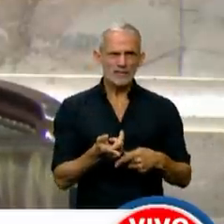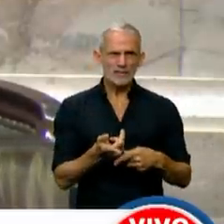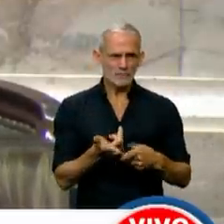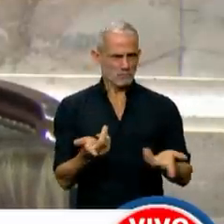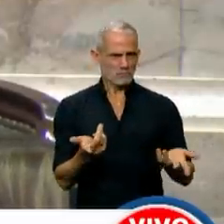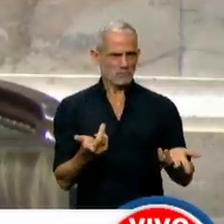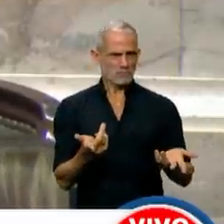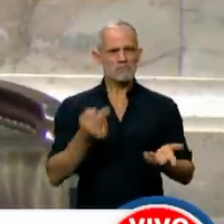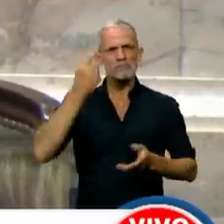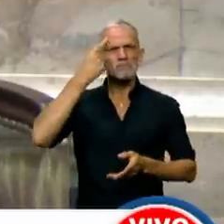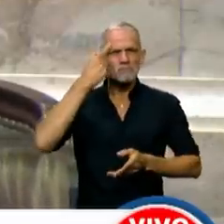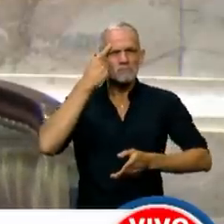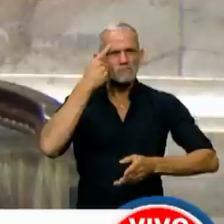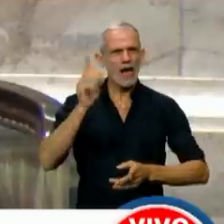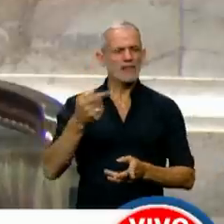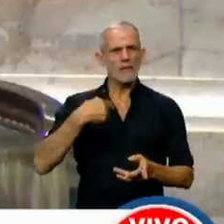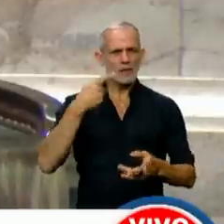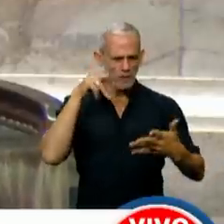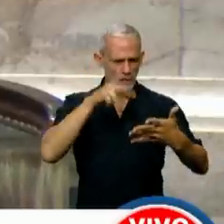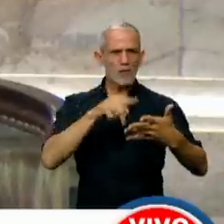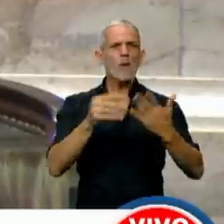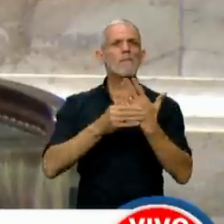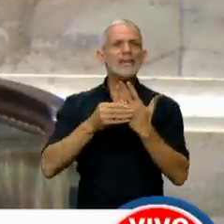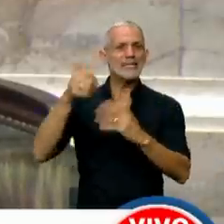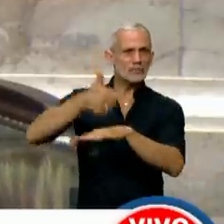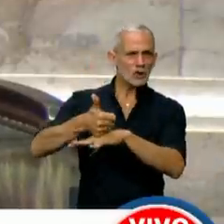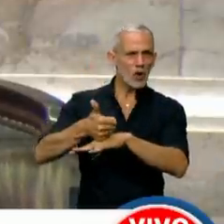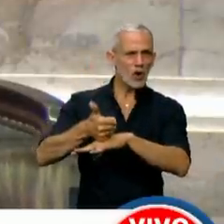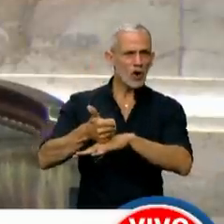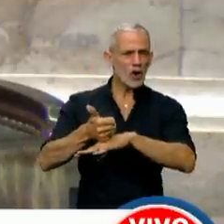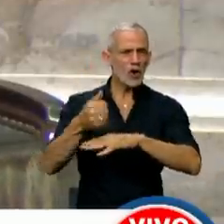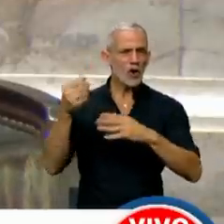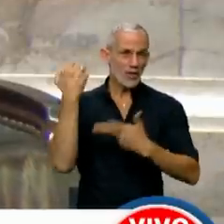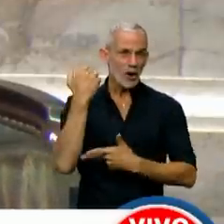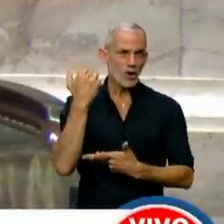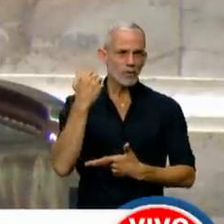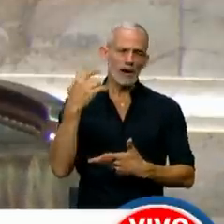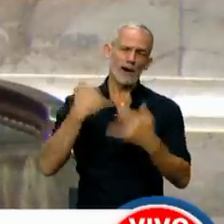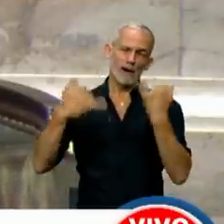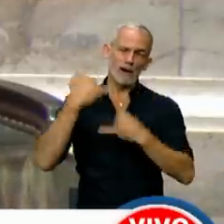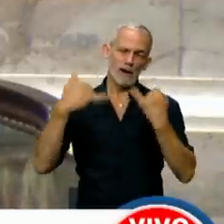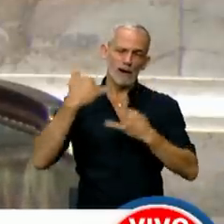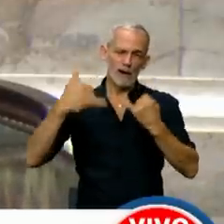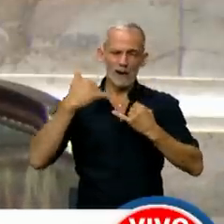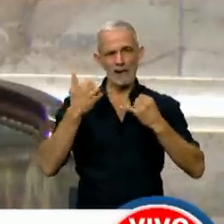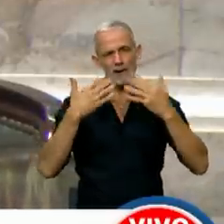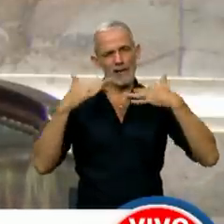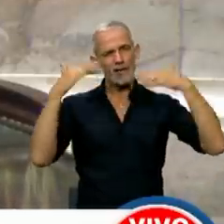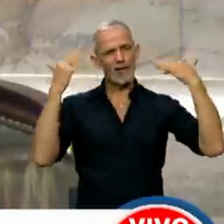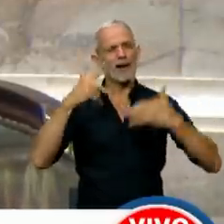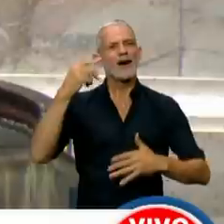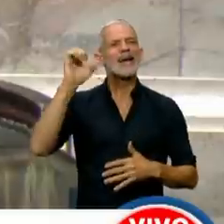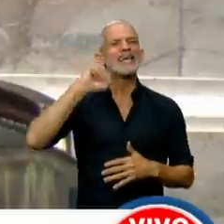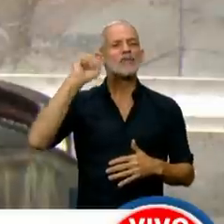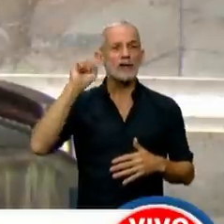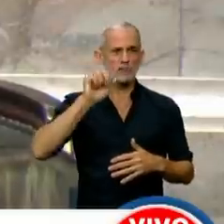incluso nos encontramos con un ministro que nos quería hacer creer que la inflación iba